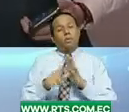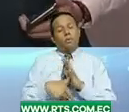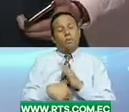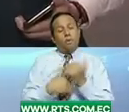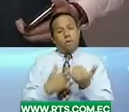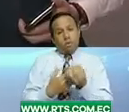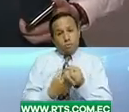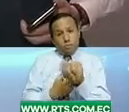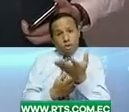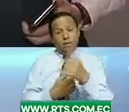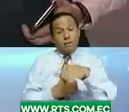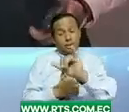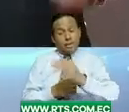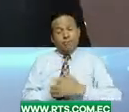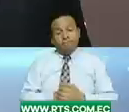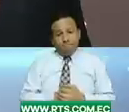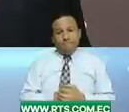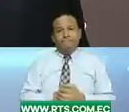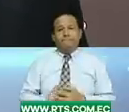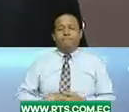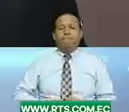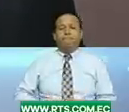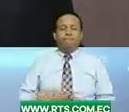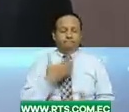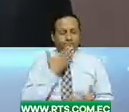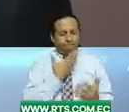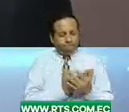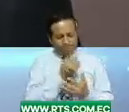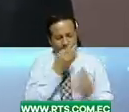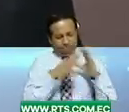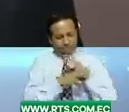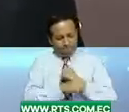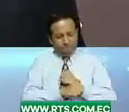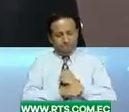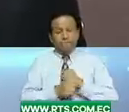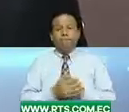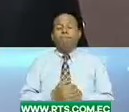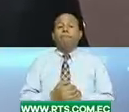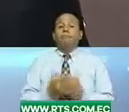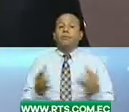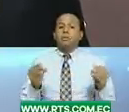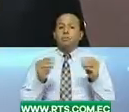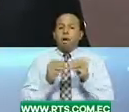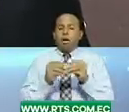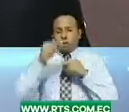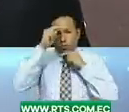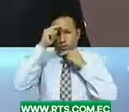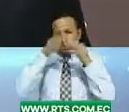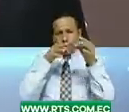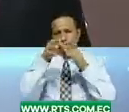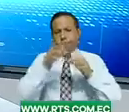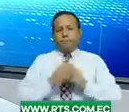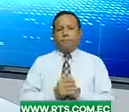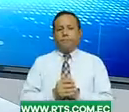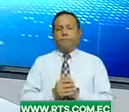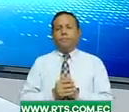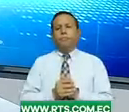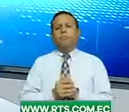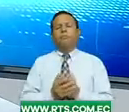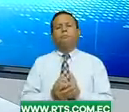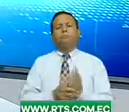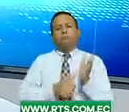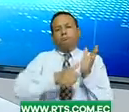este reporte. Vamos con otras noticias. Las cédulas de identidad que se encuentren caducadas ya no